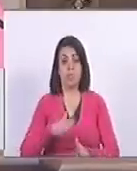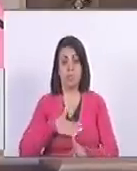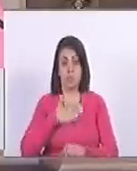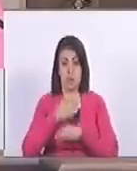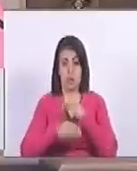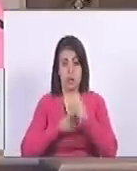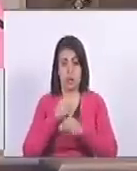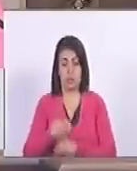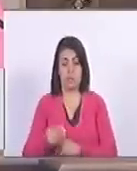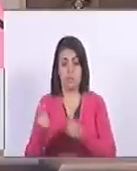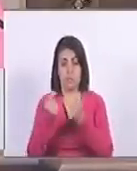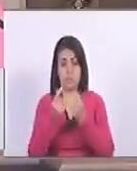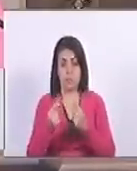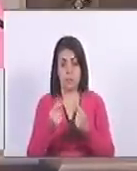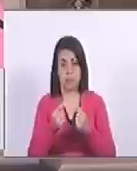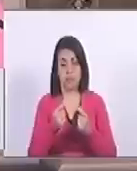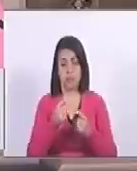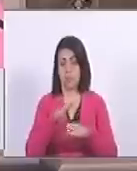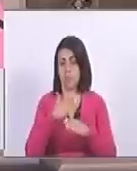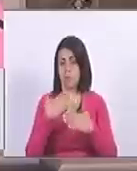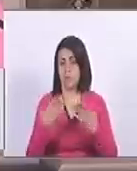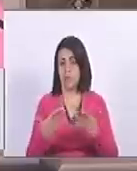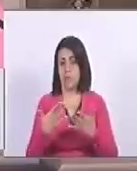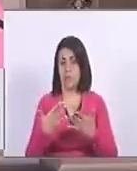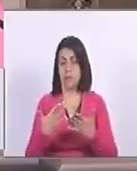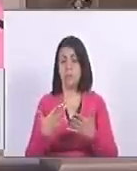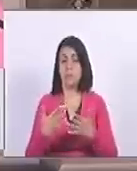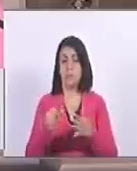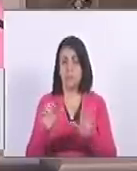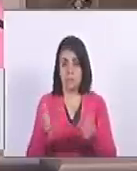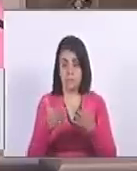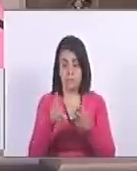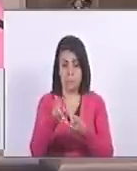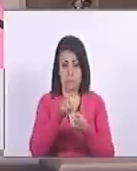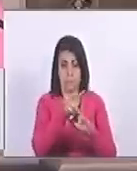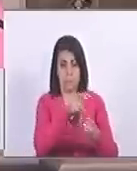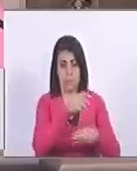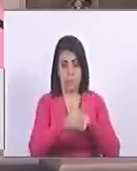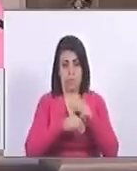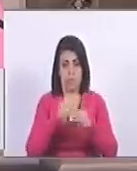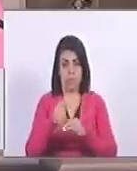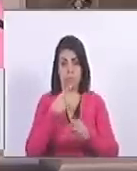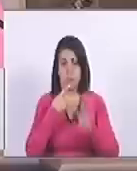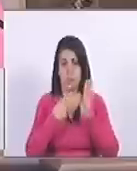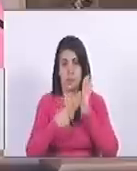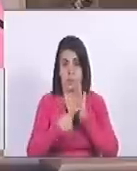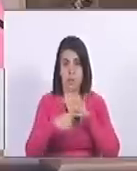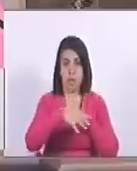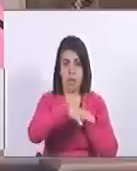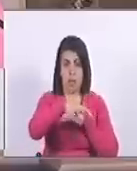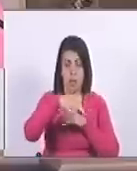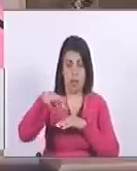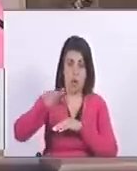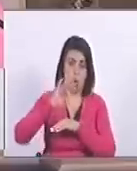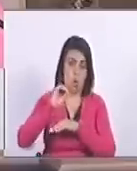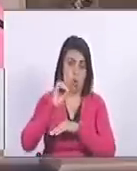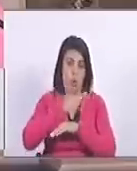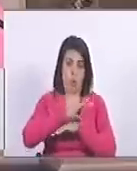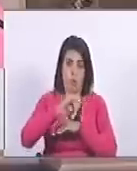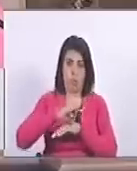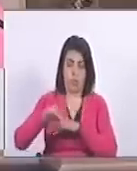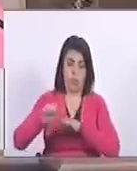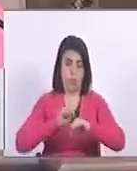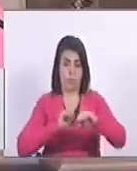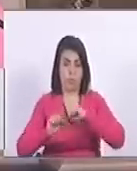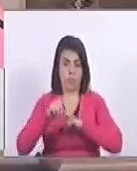competencia en materia de economía y finanzas los estímulos fiscales que aplicarán en sus respectivos ámbitos territoriales, así como las